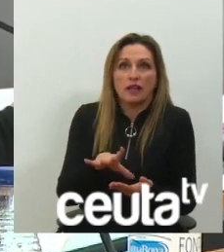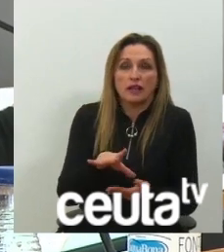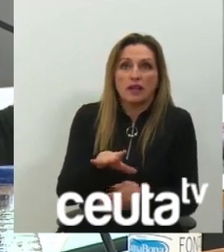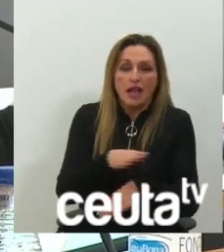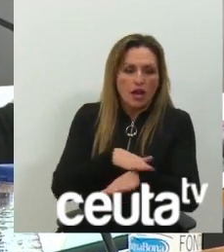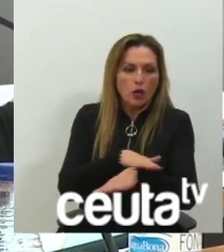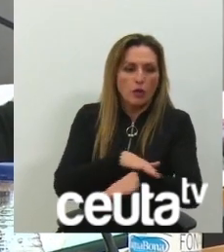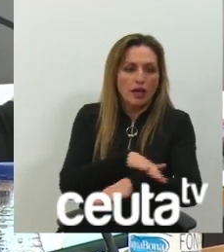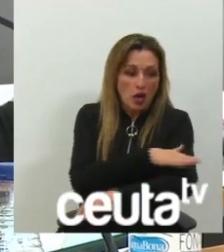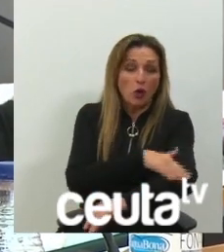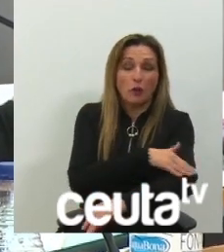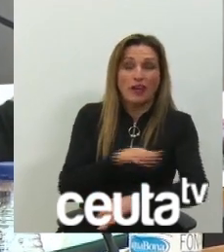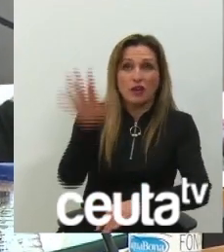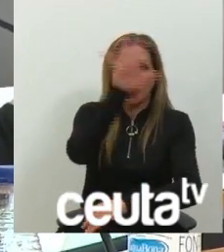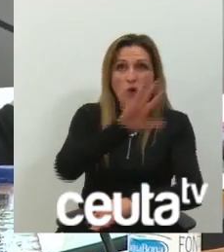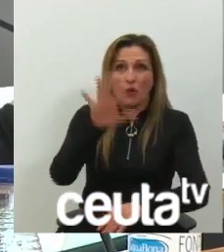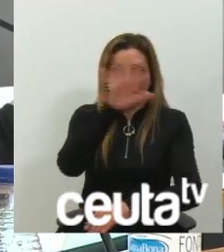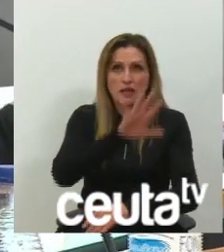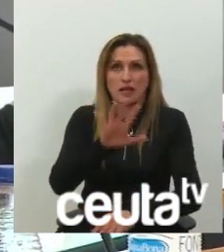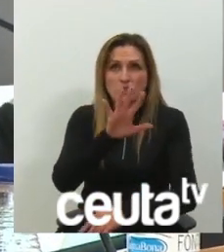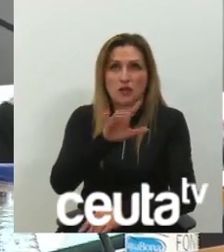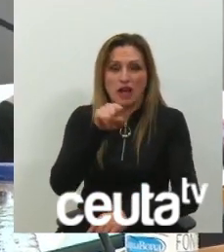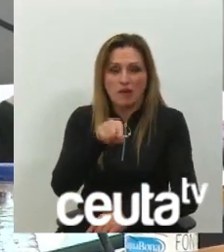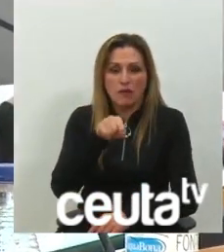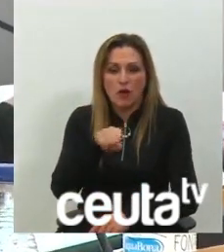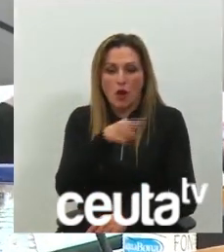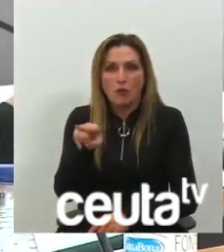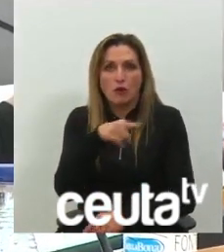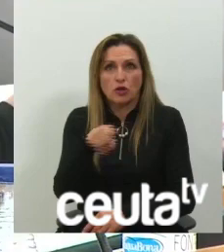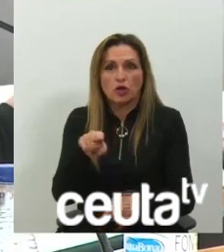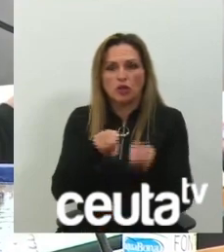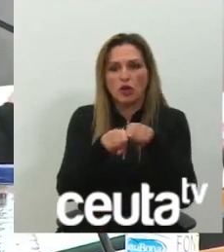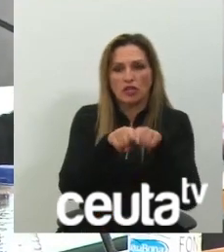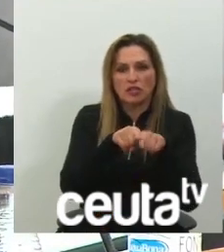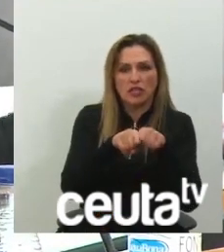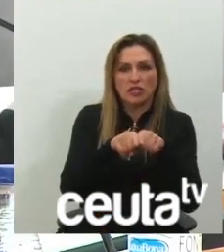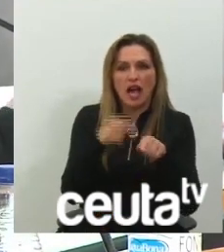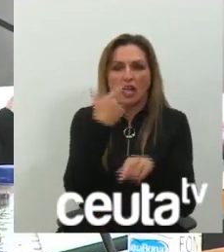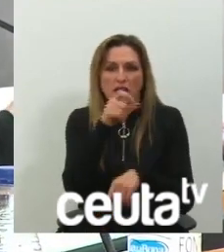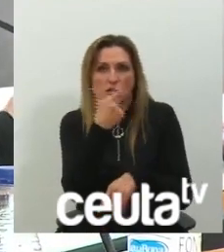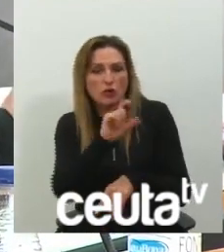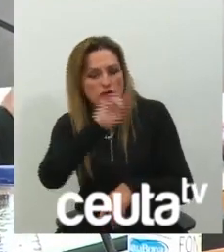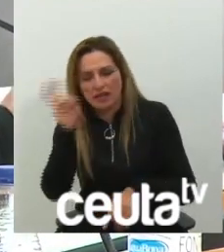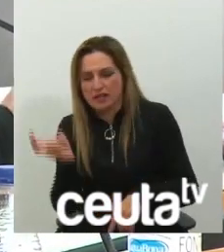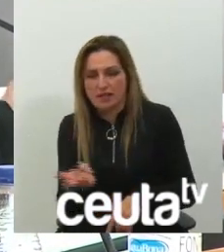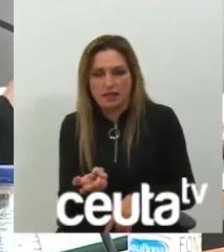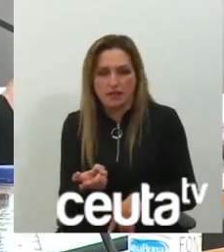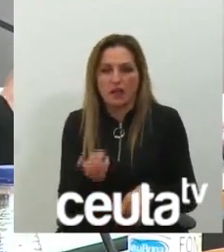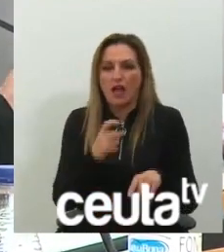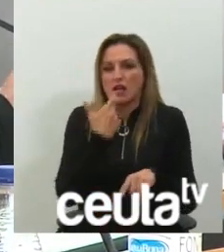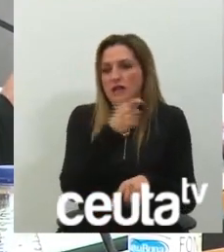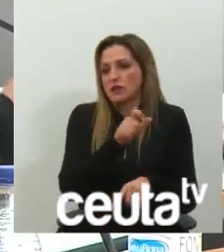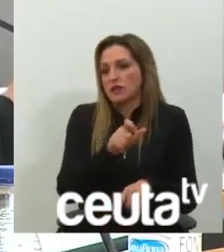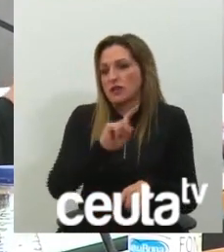gobierno de la nación gobierno central que ustedes den y grande no están y critican e insultan es muy complicado insultar a alguien y luego